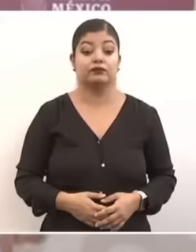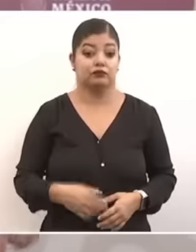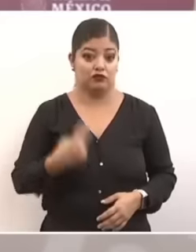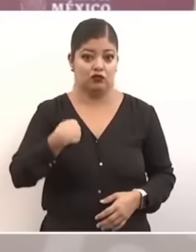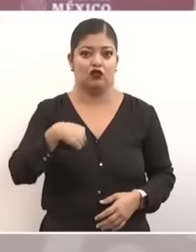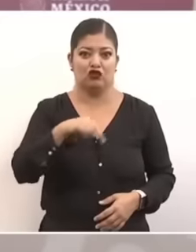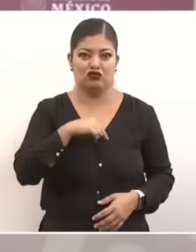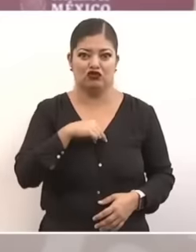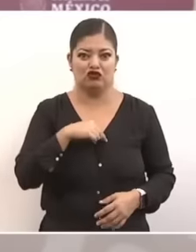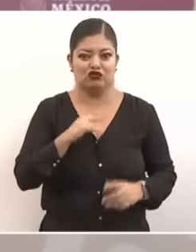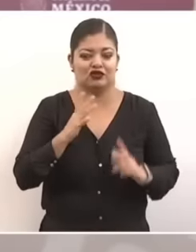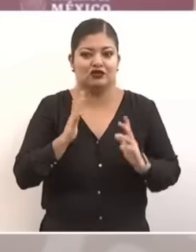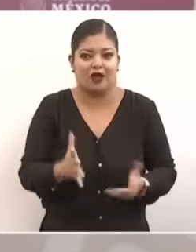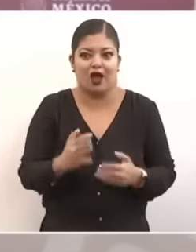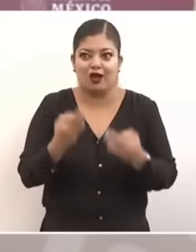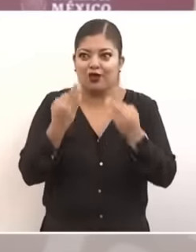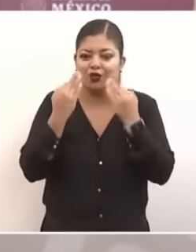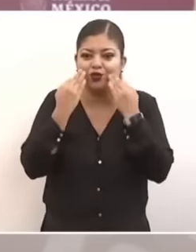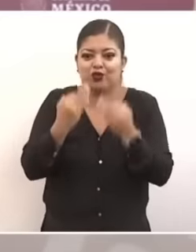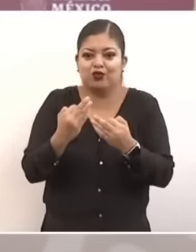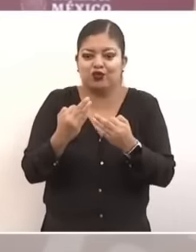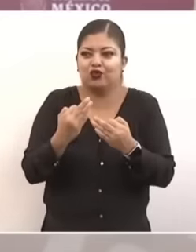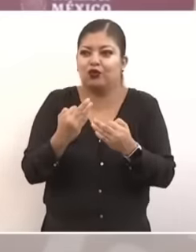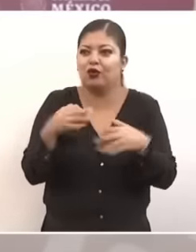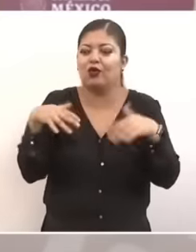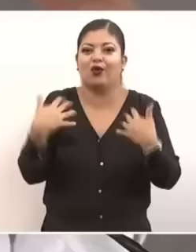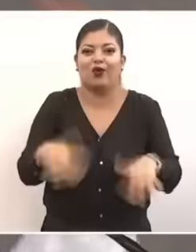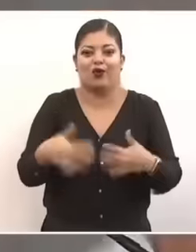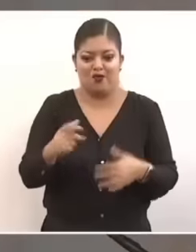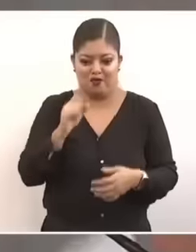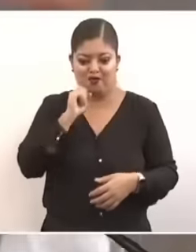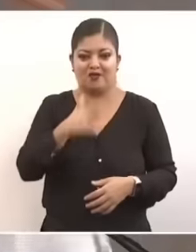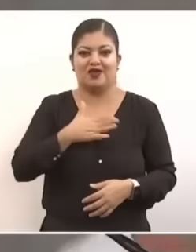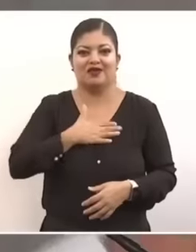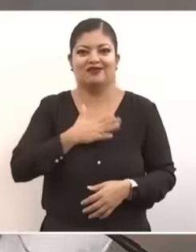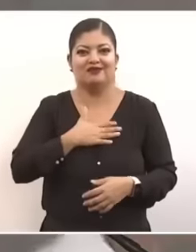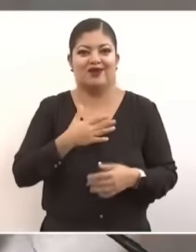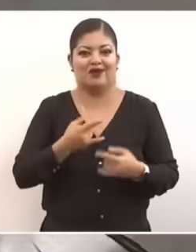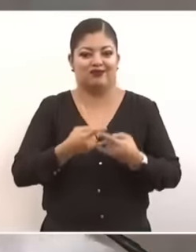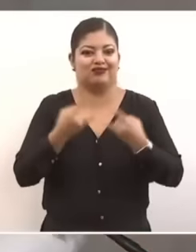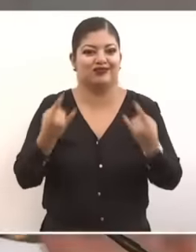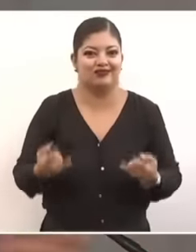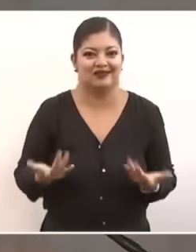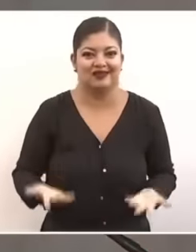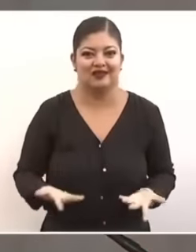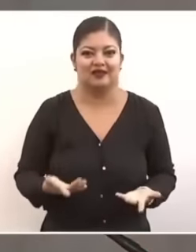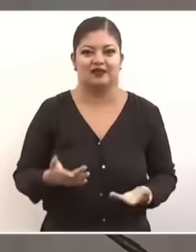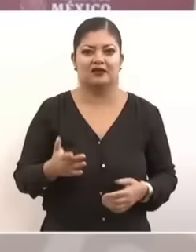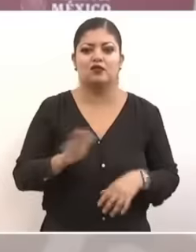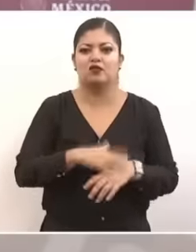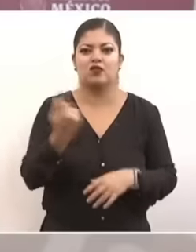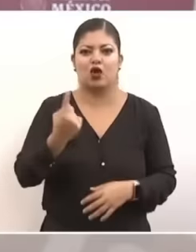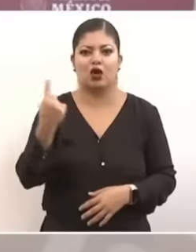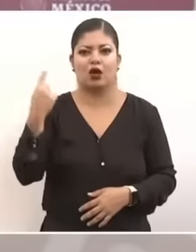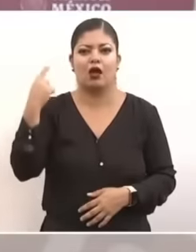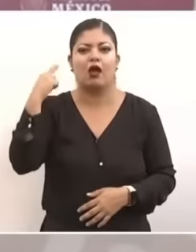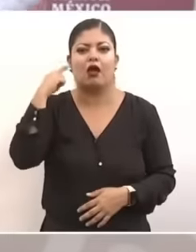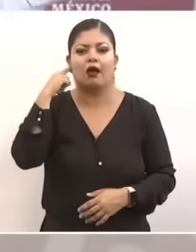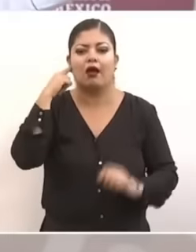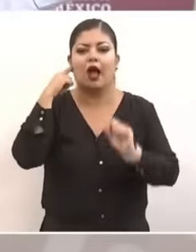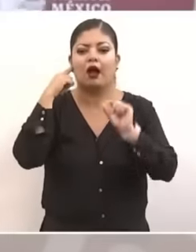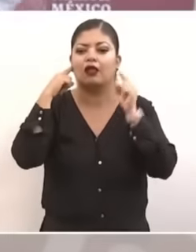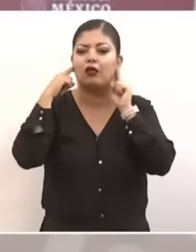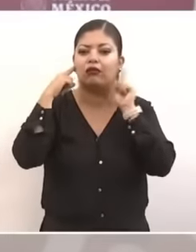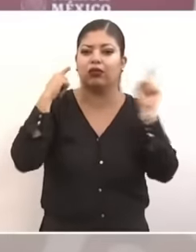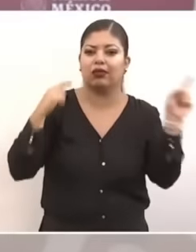Estamos viviendo para contarlo. Es que se escucha y entra por un oído y sale